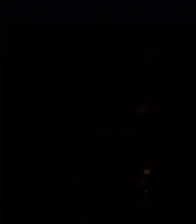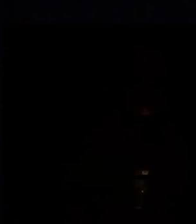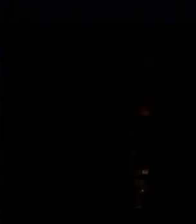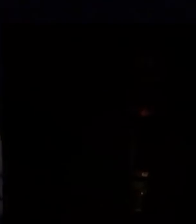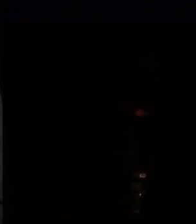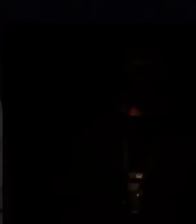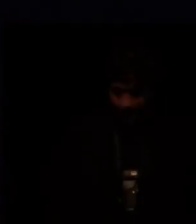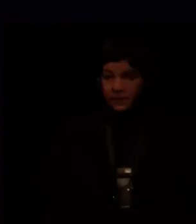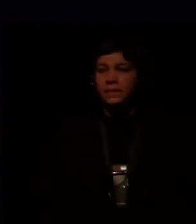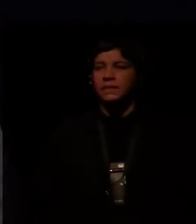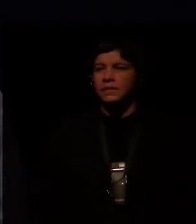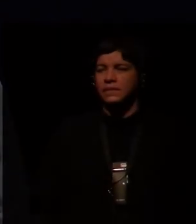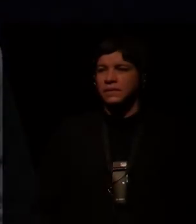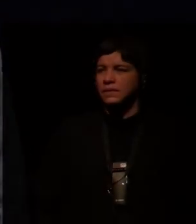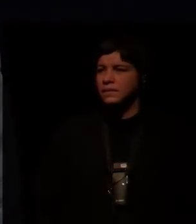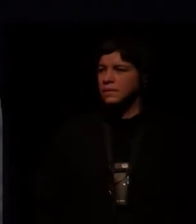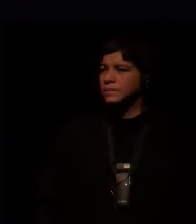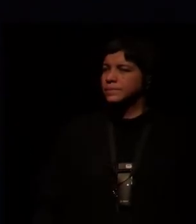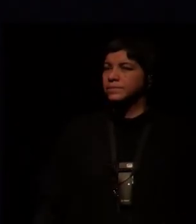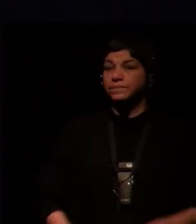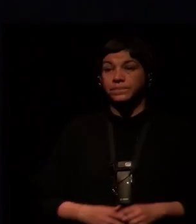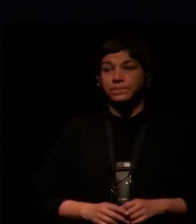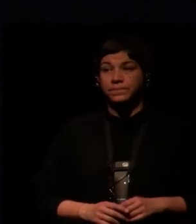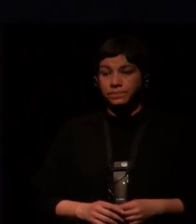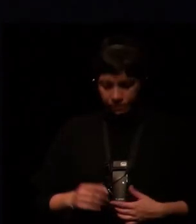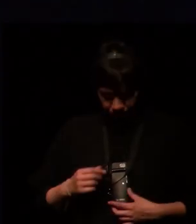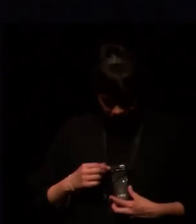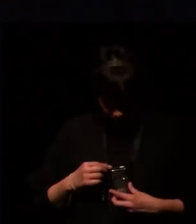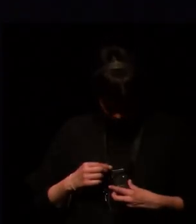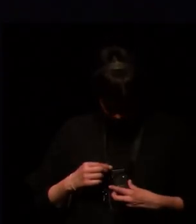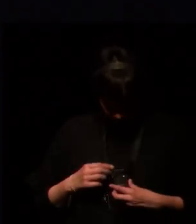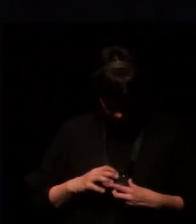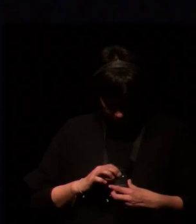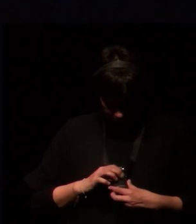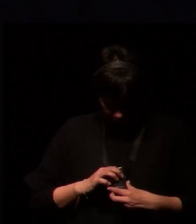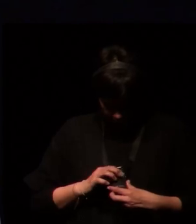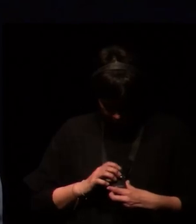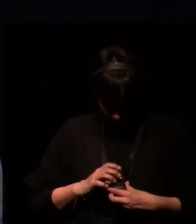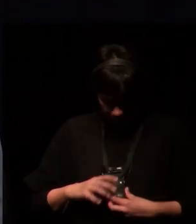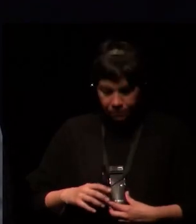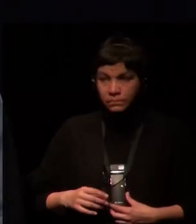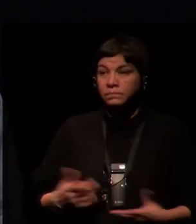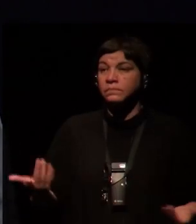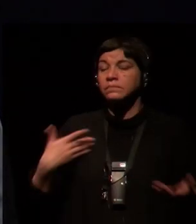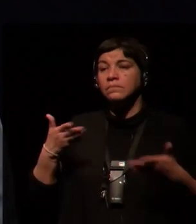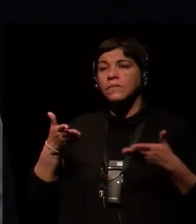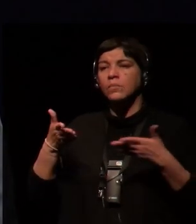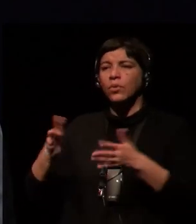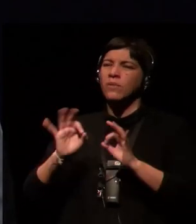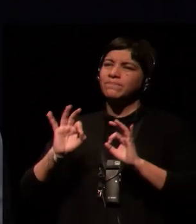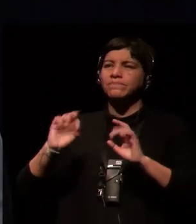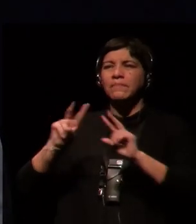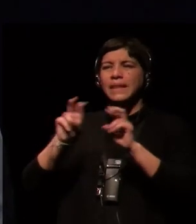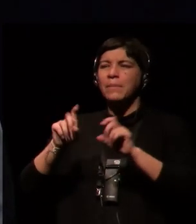The Namajira project was 8 years in the making, and on the one hand, por un lado, la cuestión oculta, el problema oculto era,